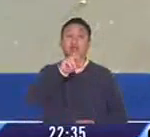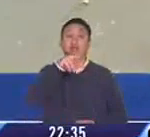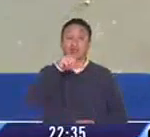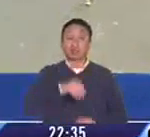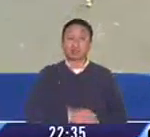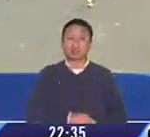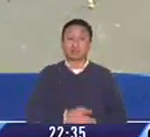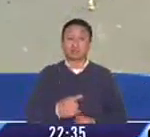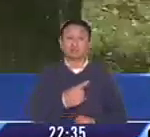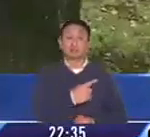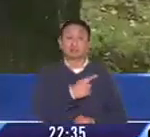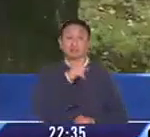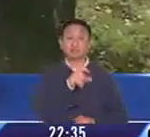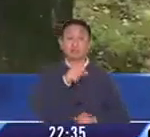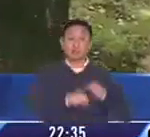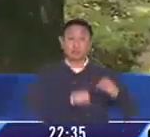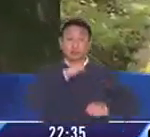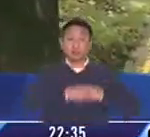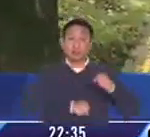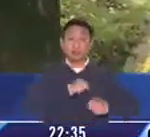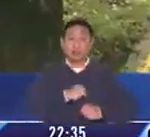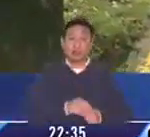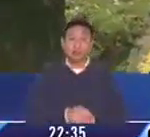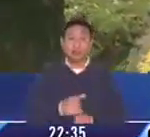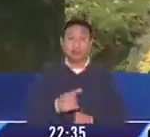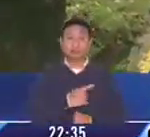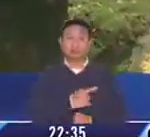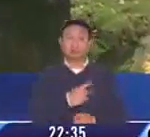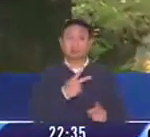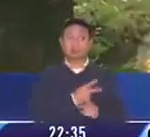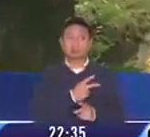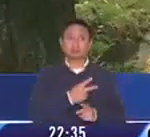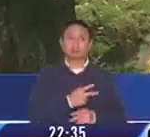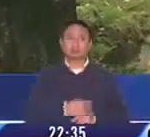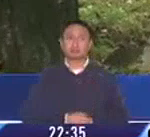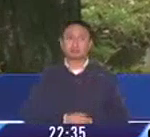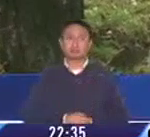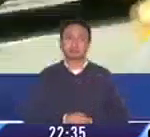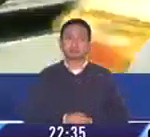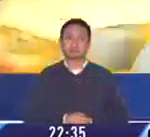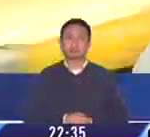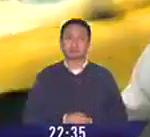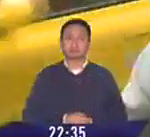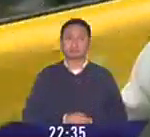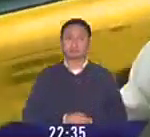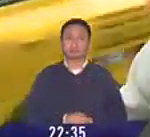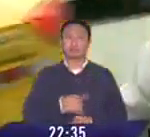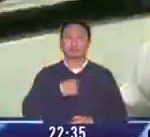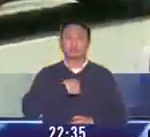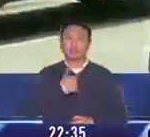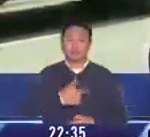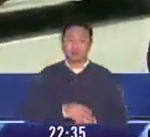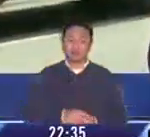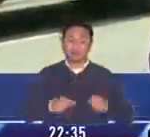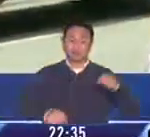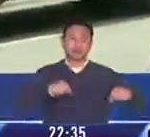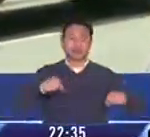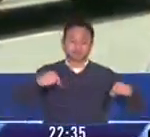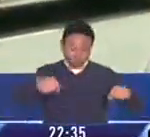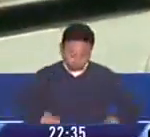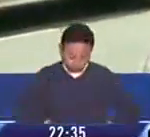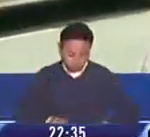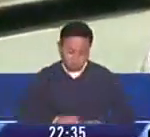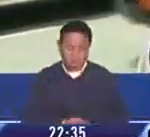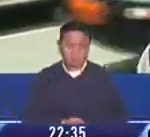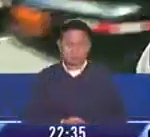ciclovía, quienes se movilizan en este medio sostenible han sufrido las consecuencias. Ya me pasó a mí, en la llanta. Traté